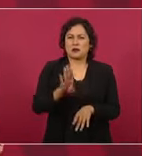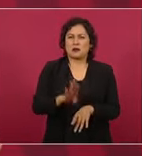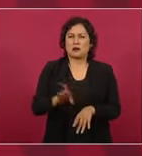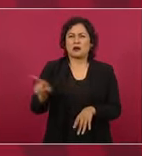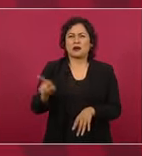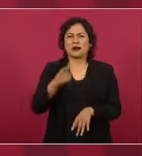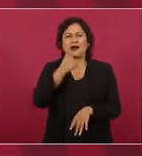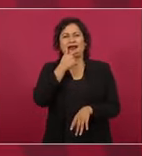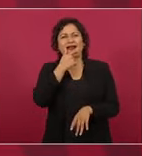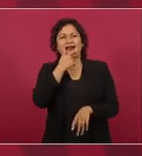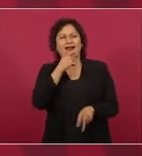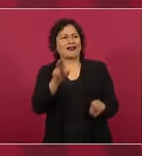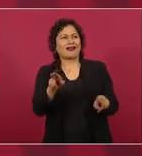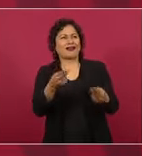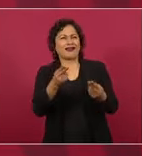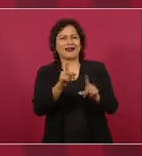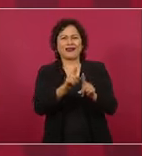gracia.